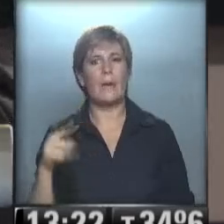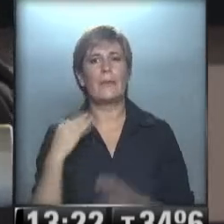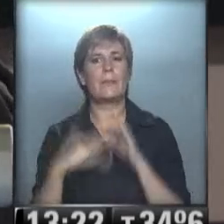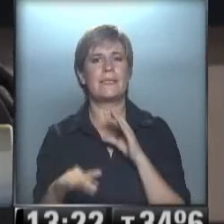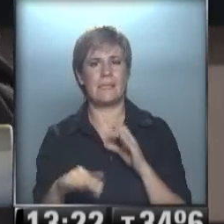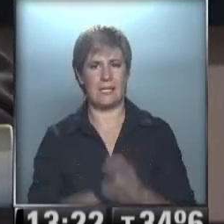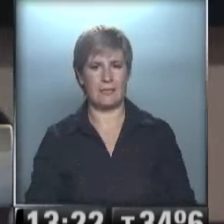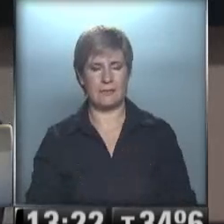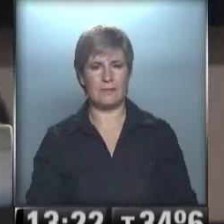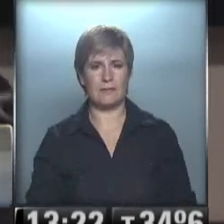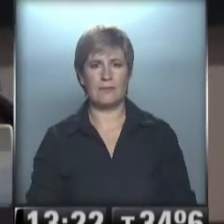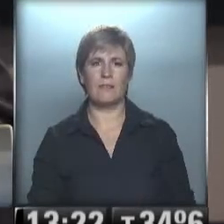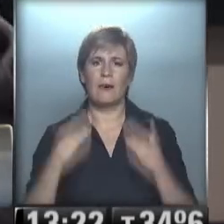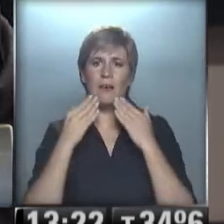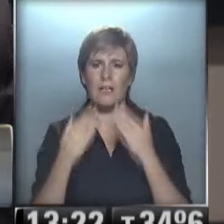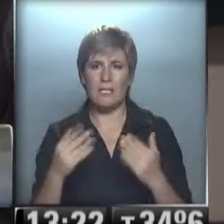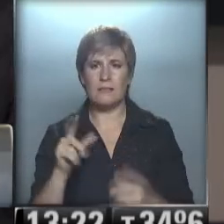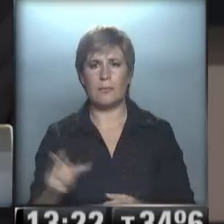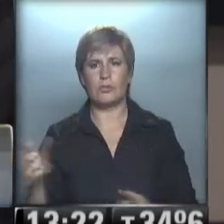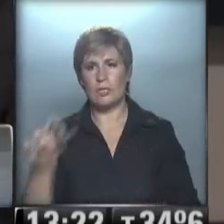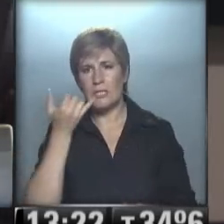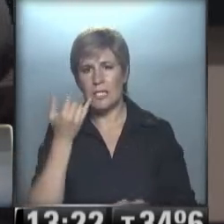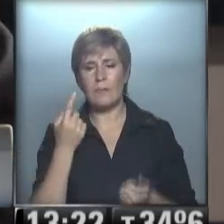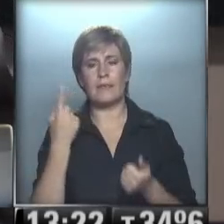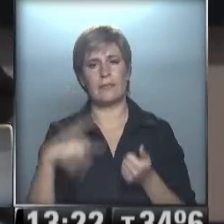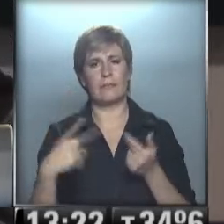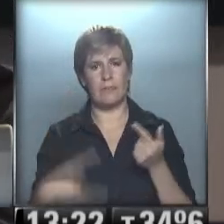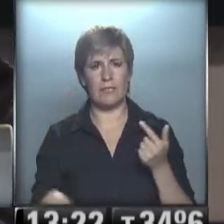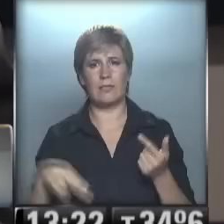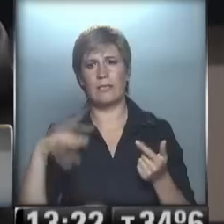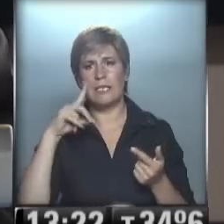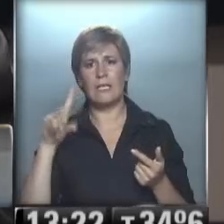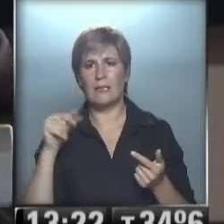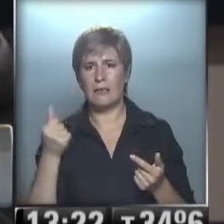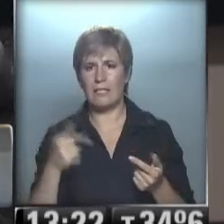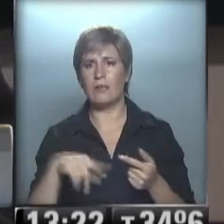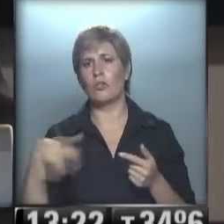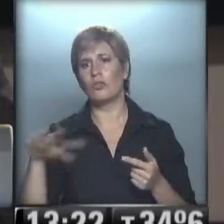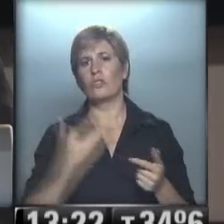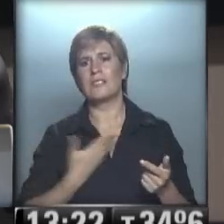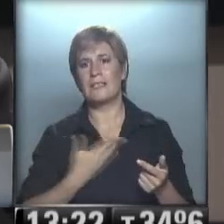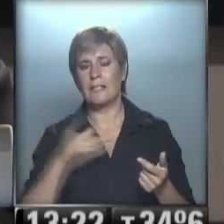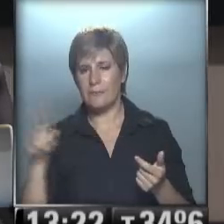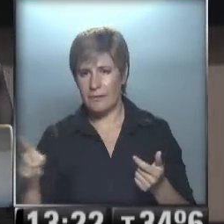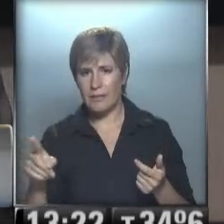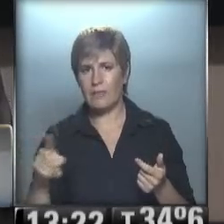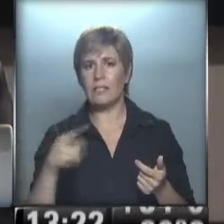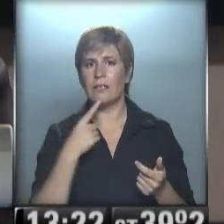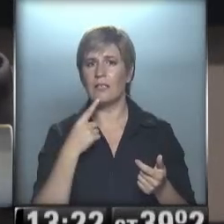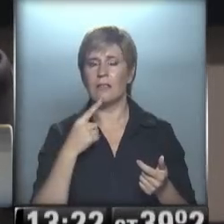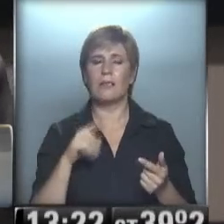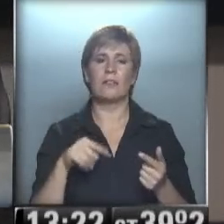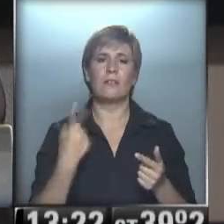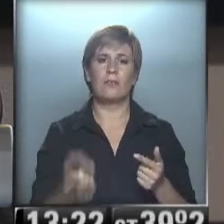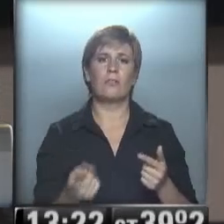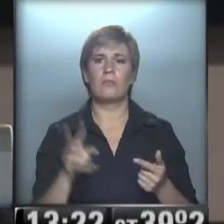menos agradecer los llamados de Nilda de la Lucila, Julio de Santa Fe, Andrés Penachino y